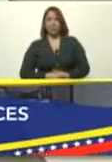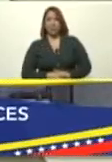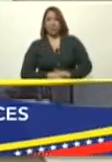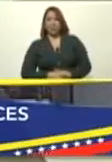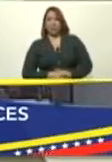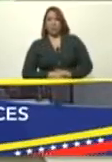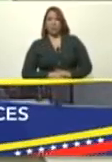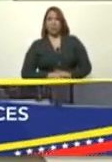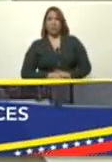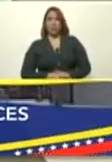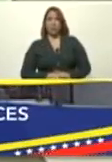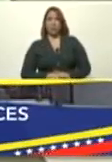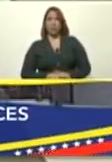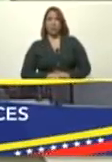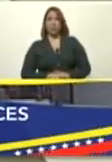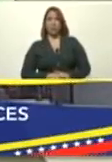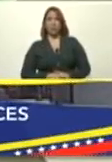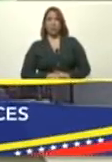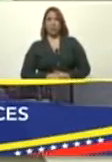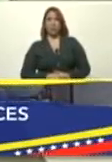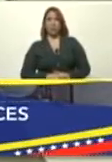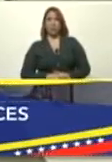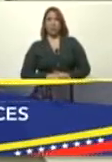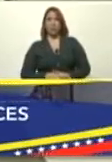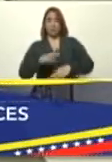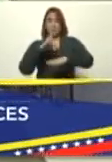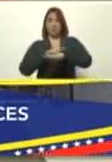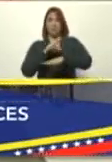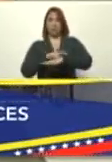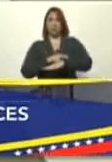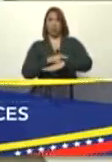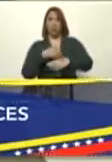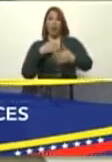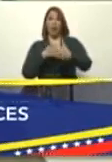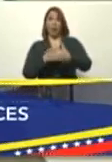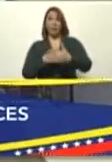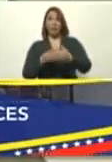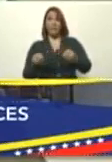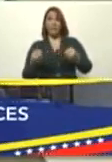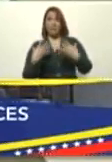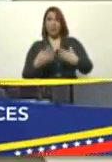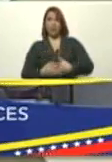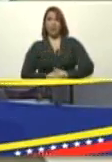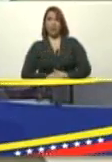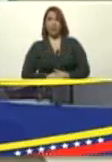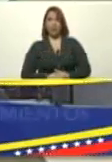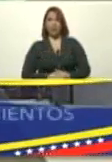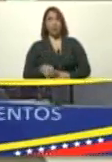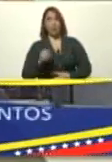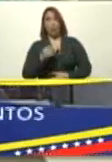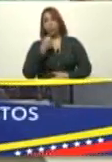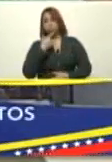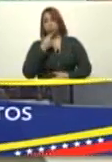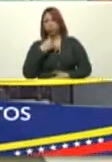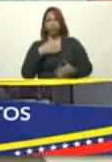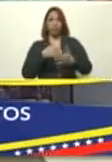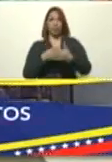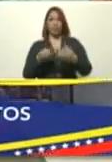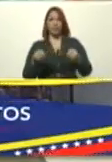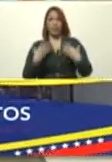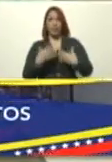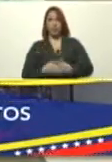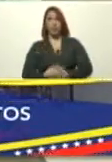suministra o le es suministrado por sus médicos el antiviral del que estamos hablando, los antivirales, uno viene de